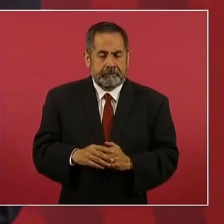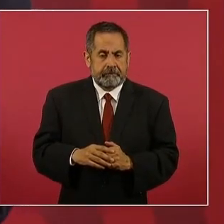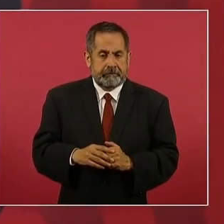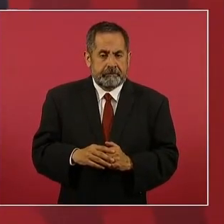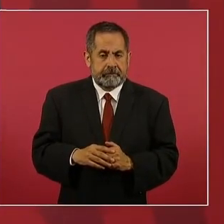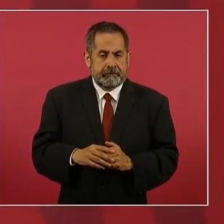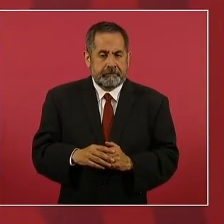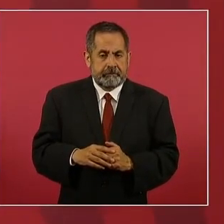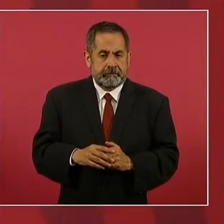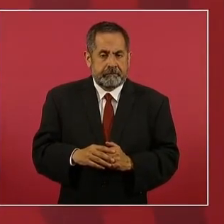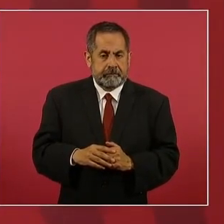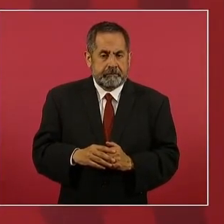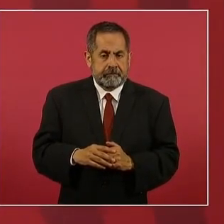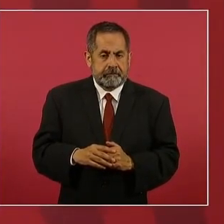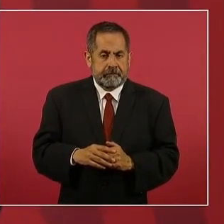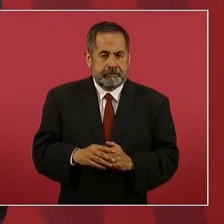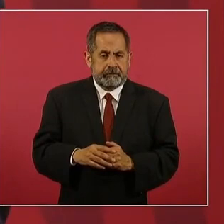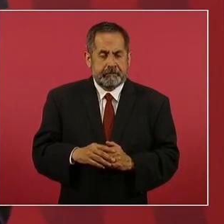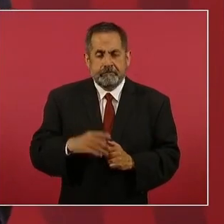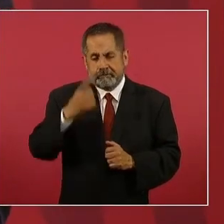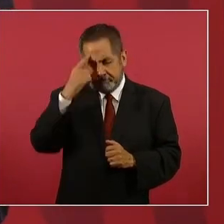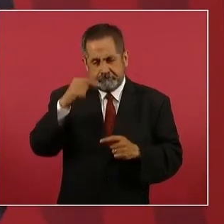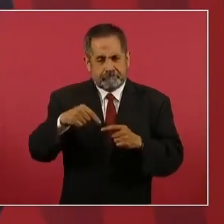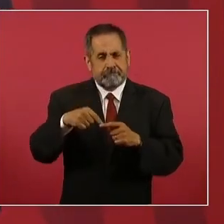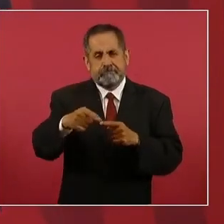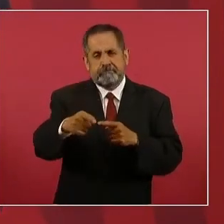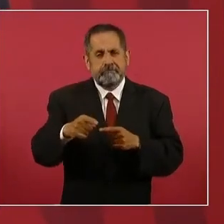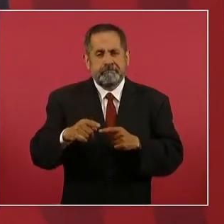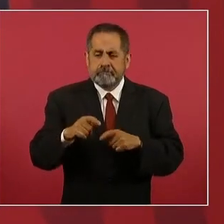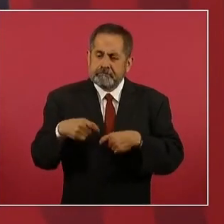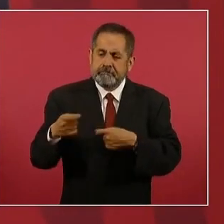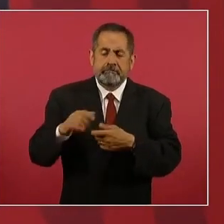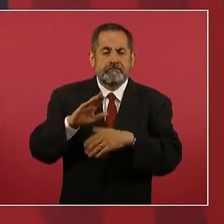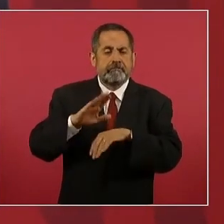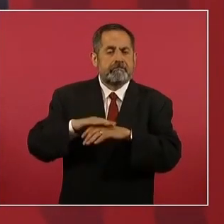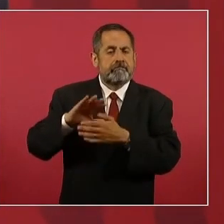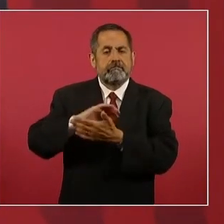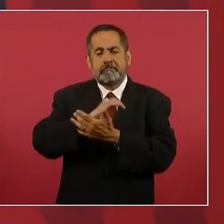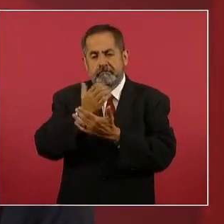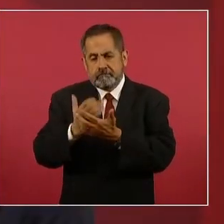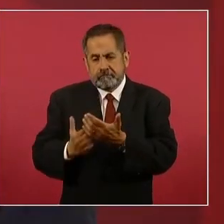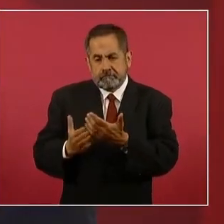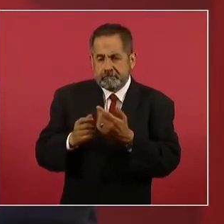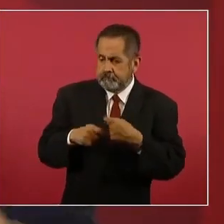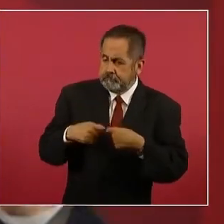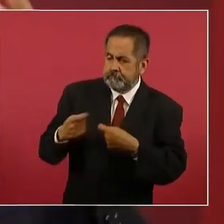de la contratación y de que